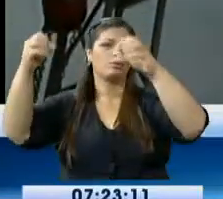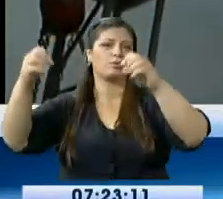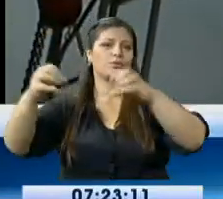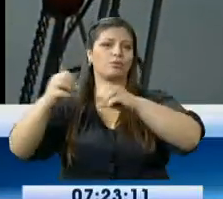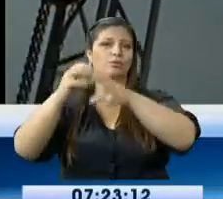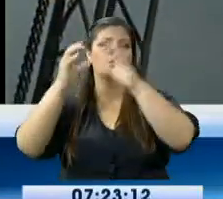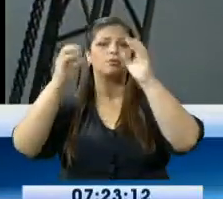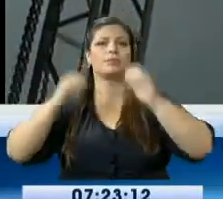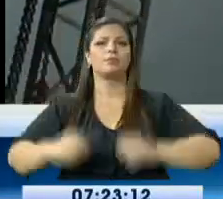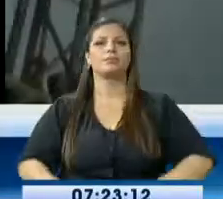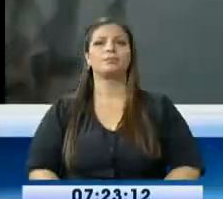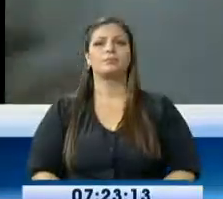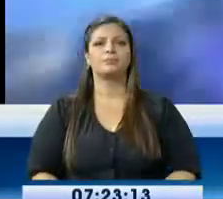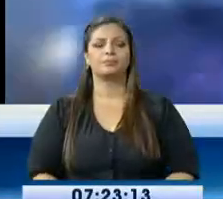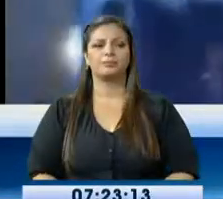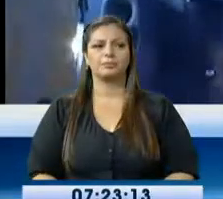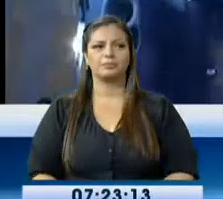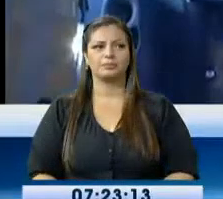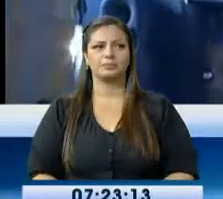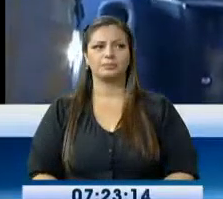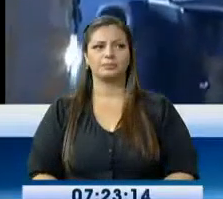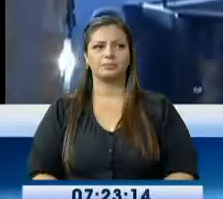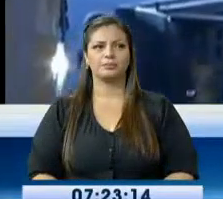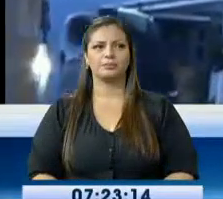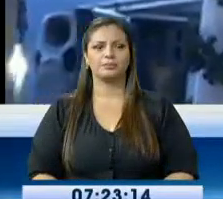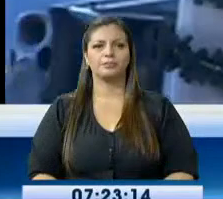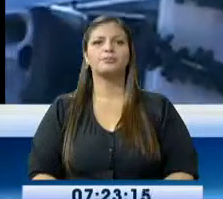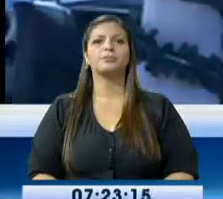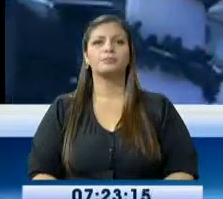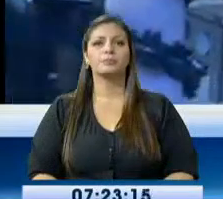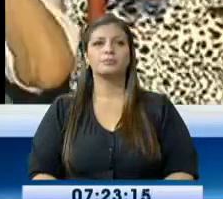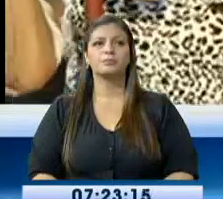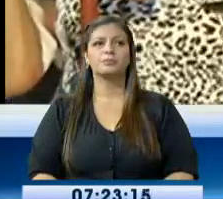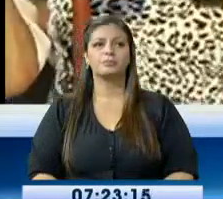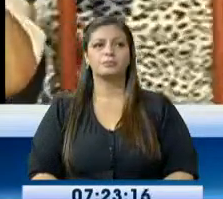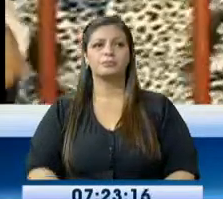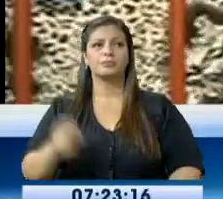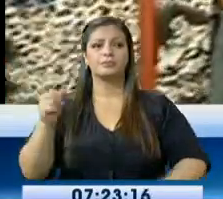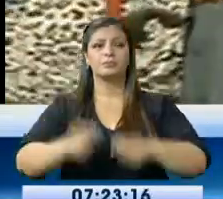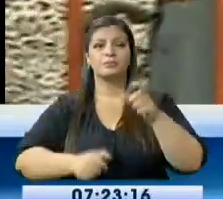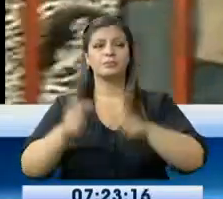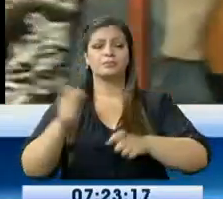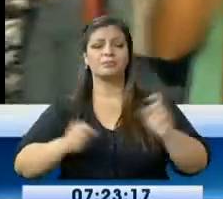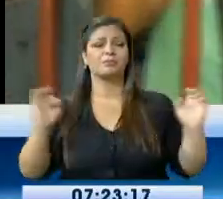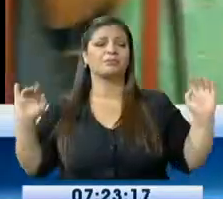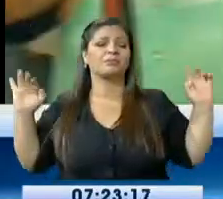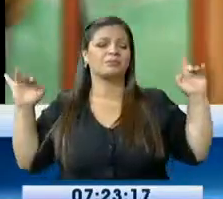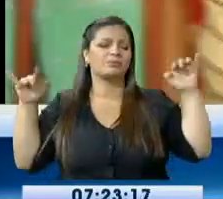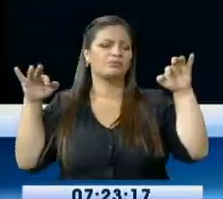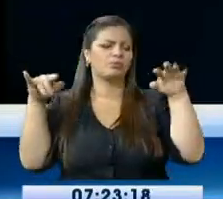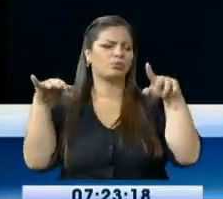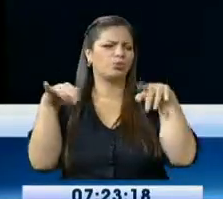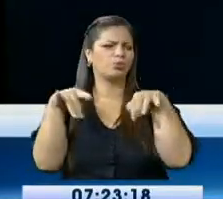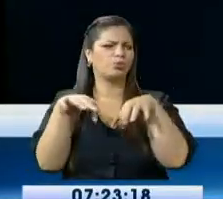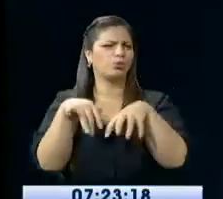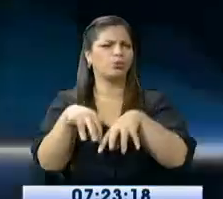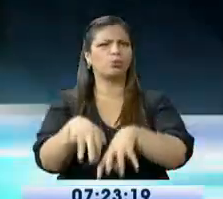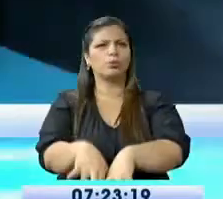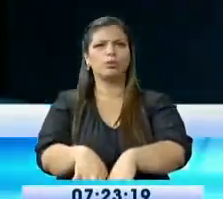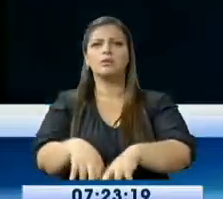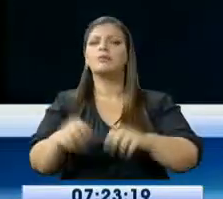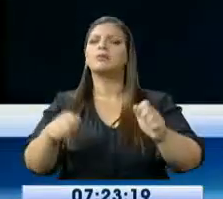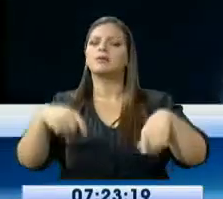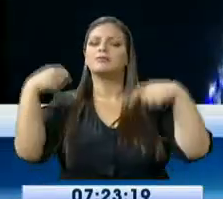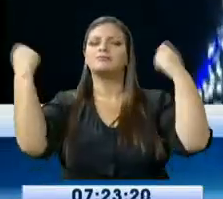Muy bien, chicos, lo hicieron de maravilla. Este fue uno de los eventos en donde concurrió gran cantidad de personas para ser parte de la celebración